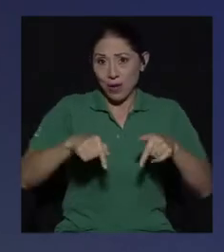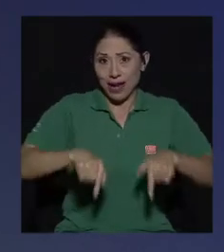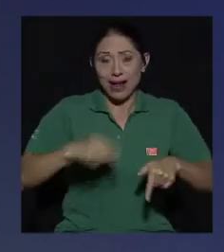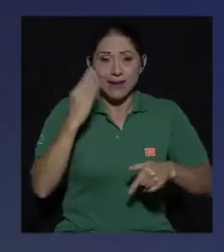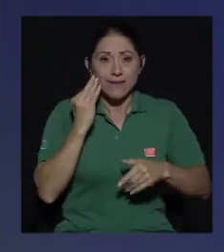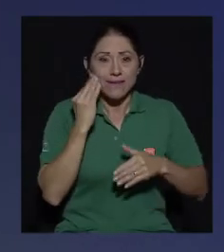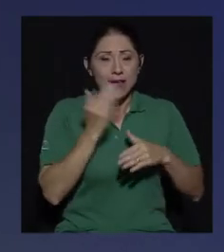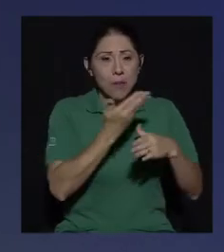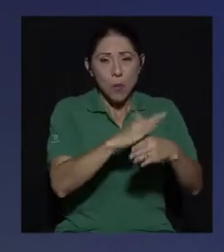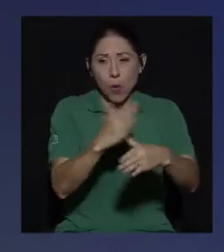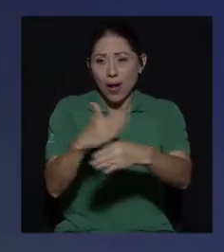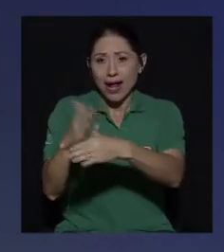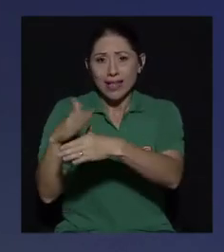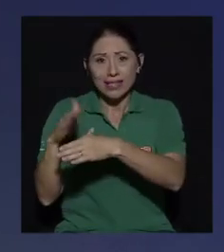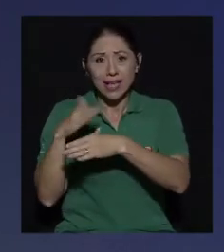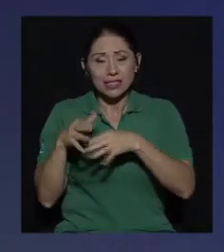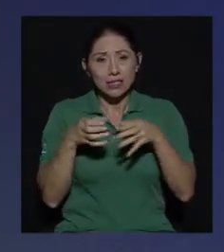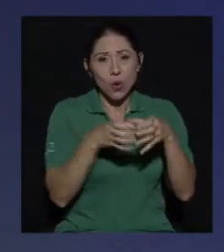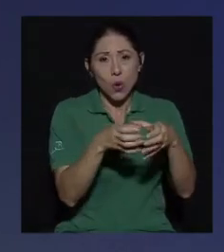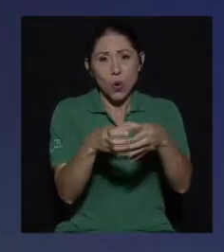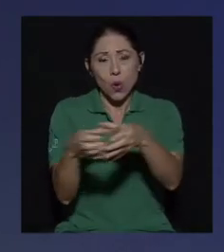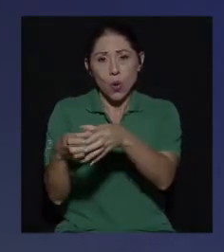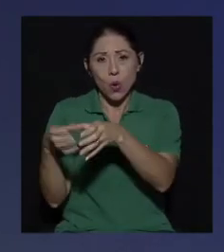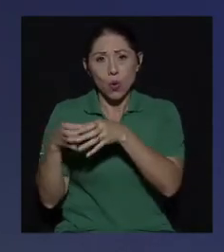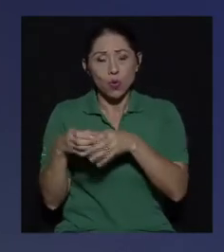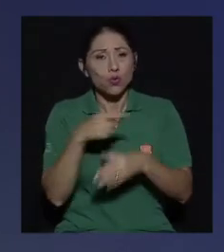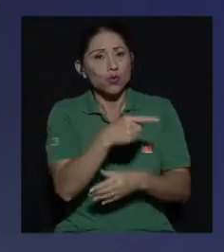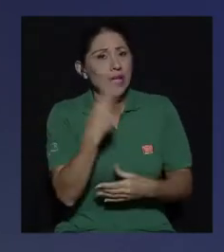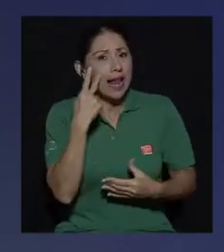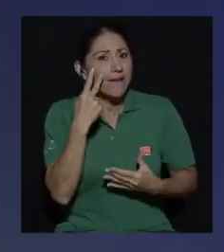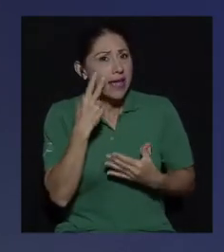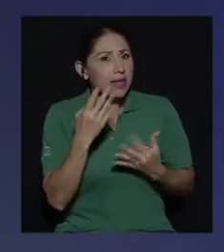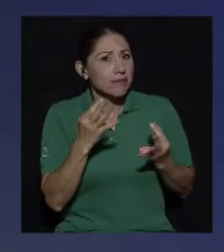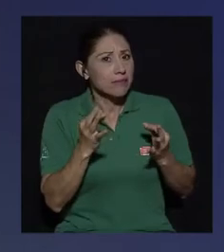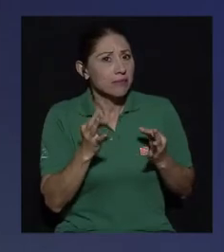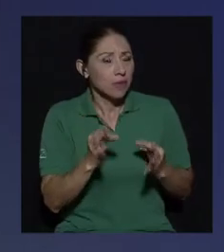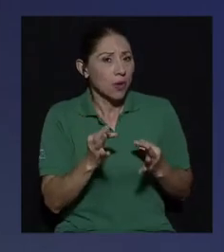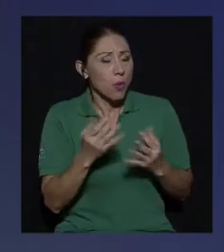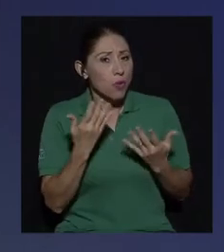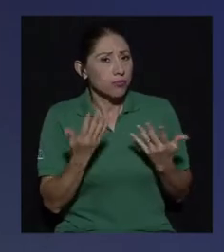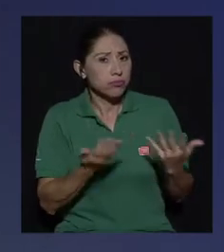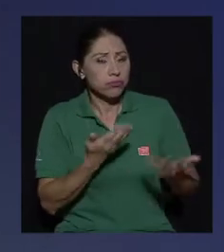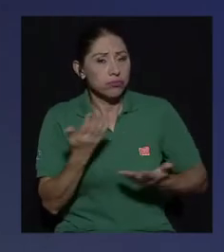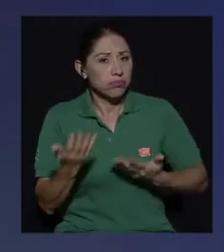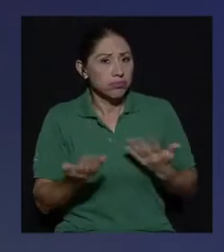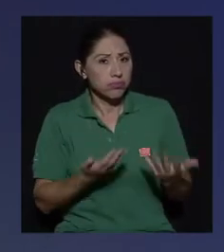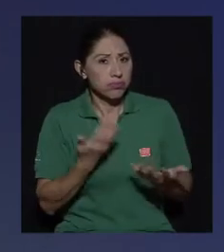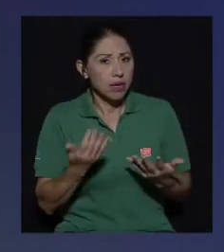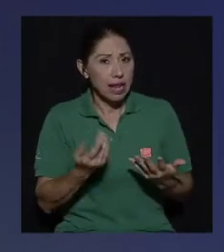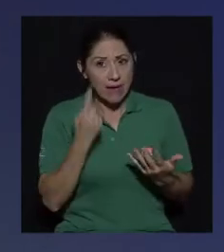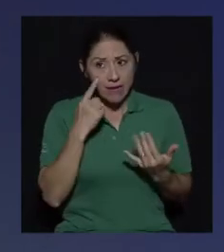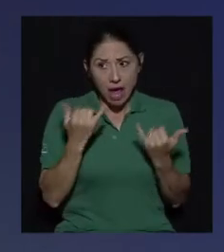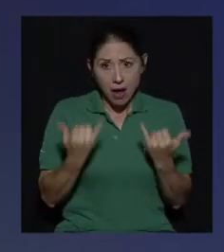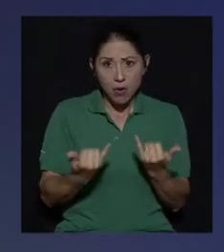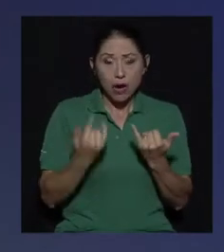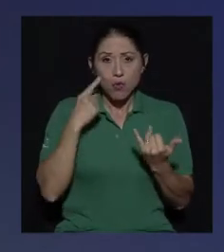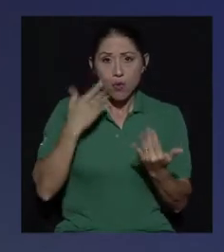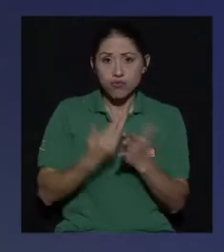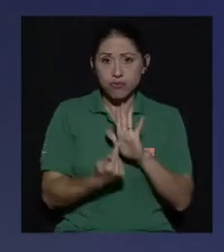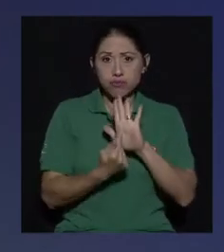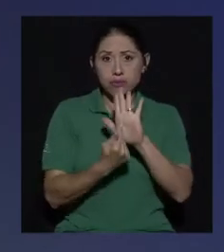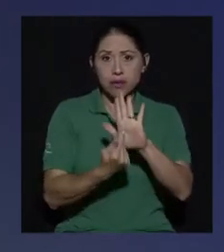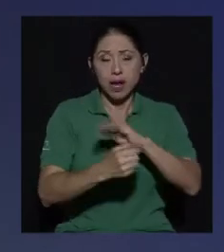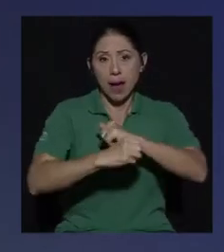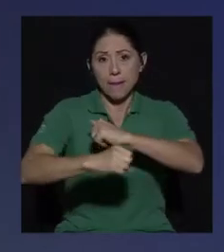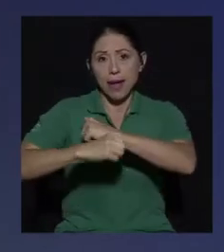que vivimos la ve usted a ciencia cierta en pantalla las campañas que se